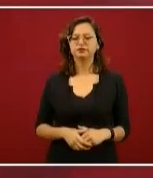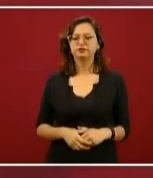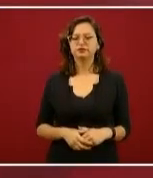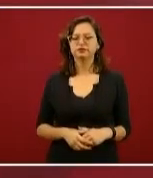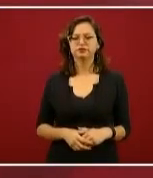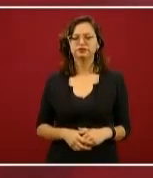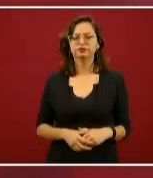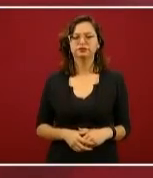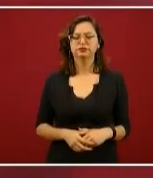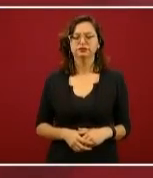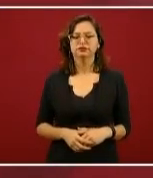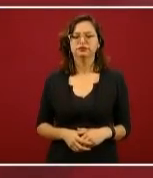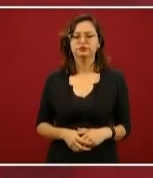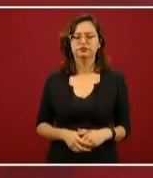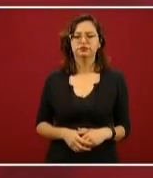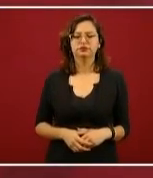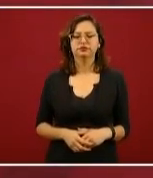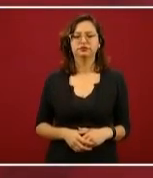que